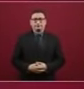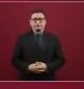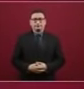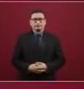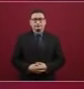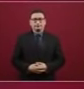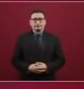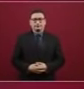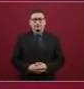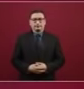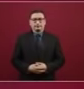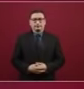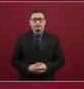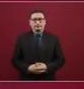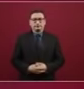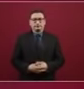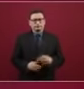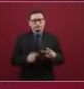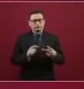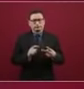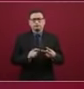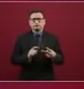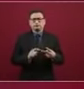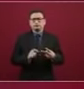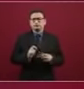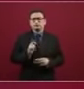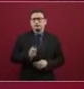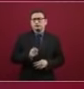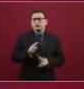continuación de